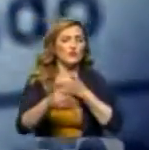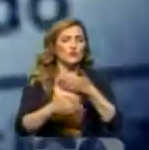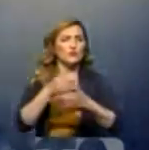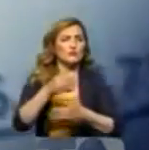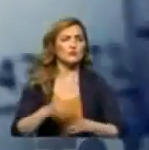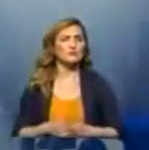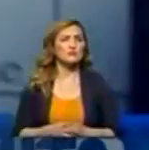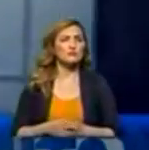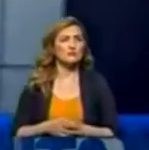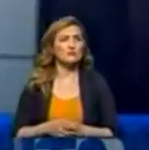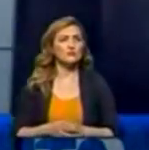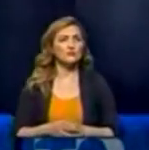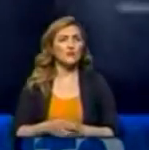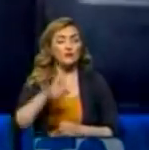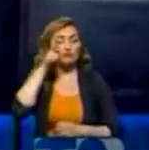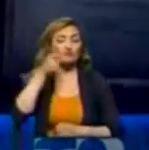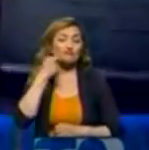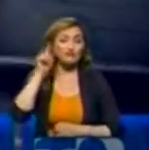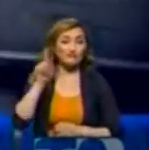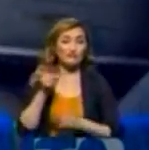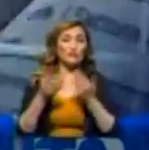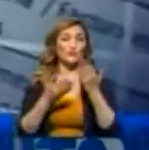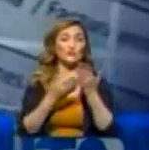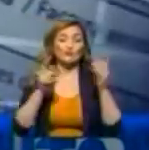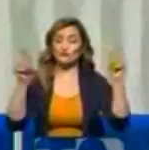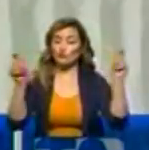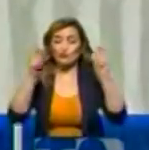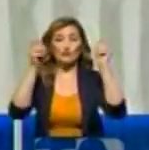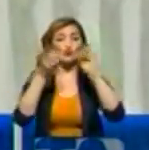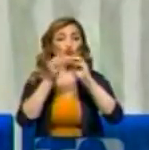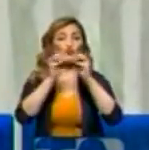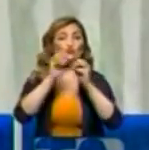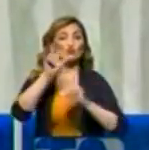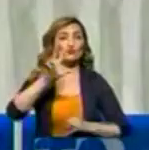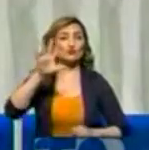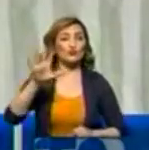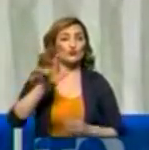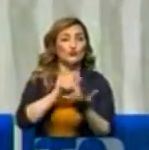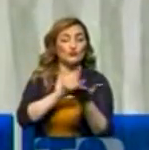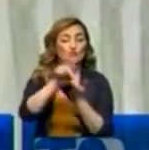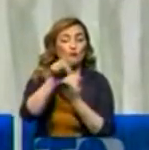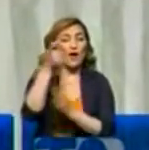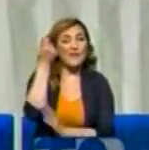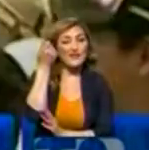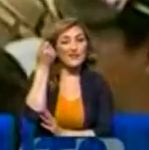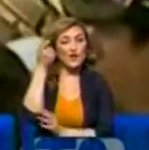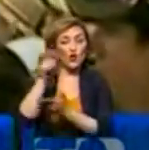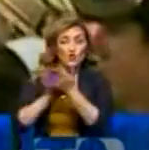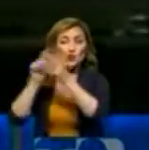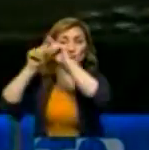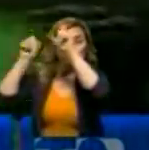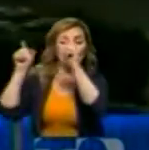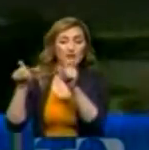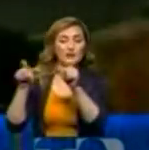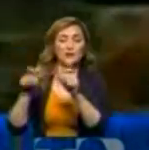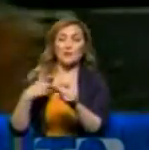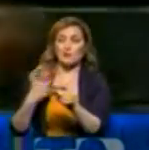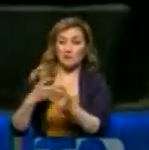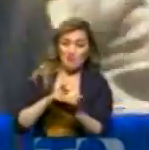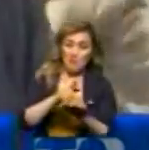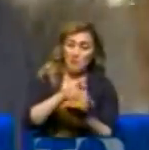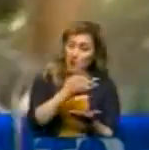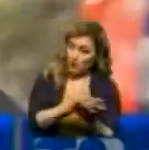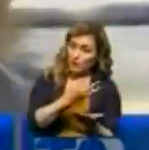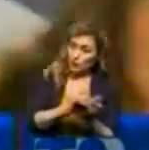proceso. Y es que la fiscalía sostiene que estos eventos y fiestas de Alianza País fueron pagados con dinero de contratistas a cambio de contratos con